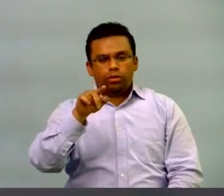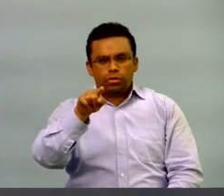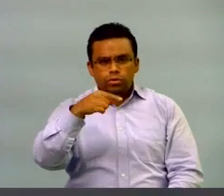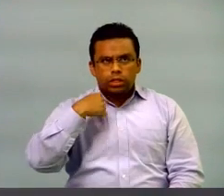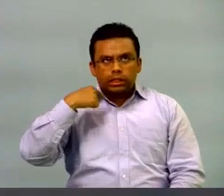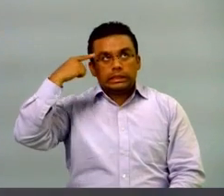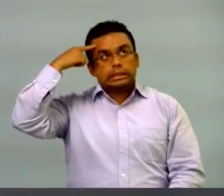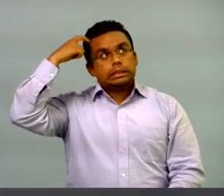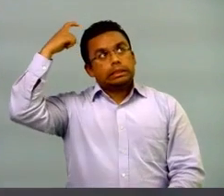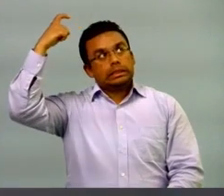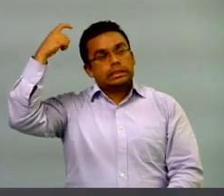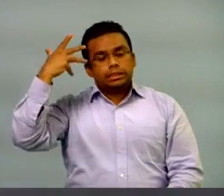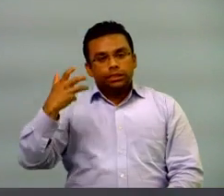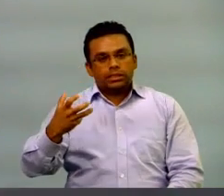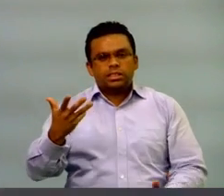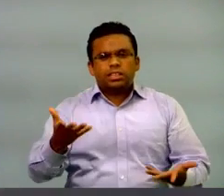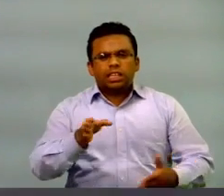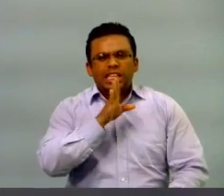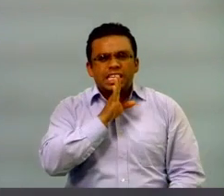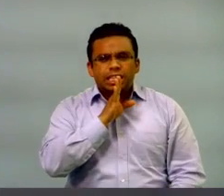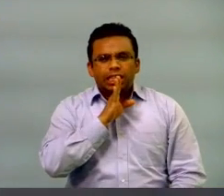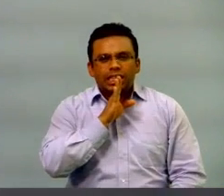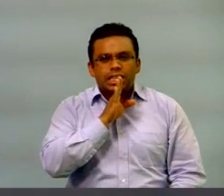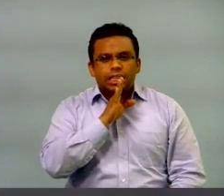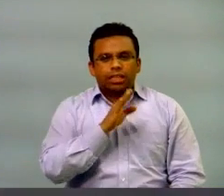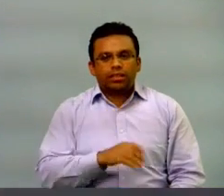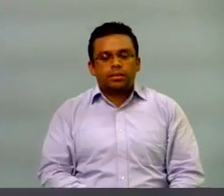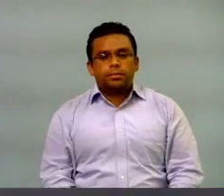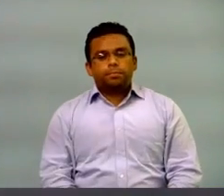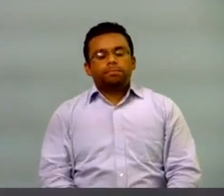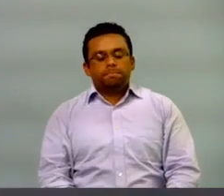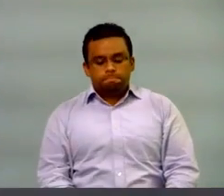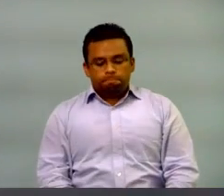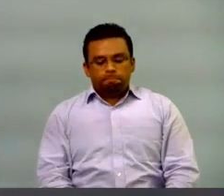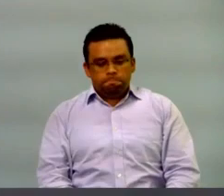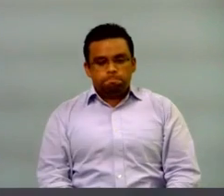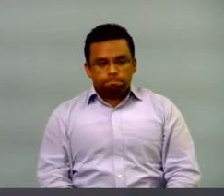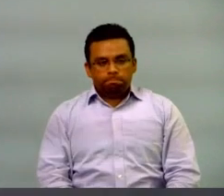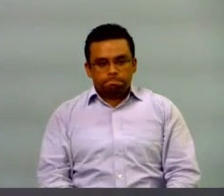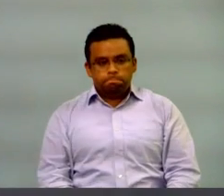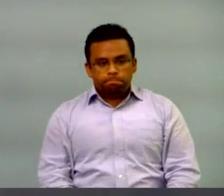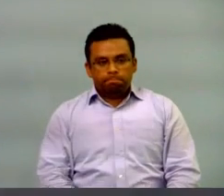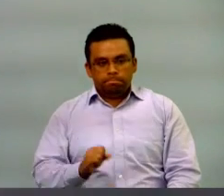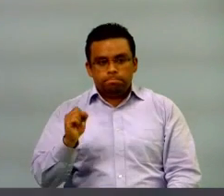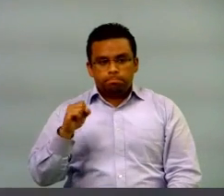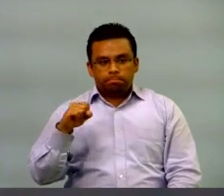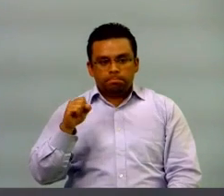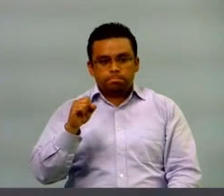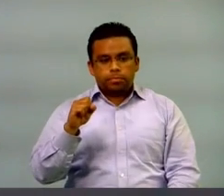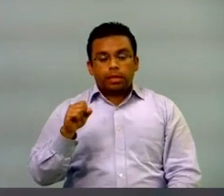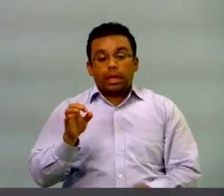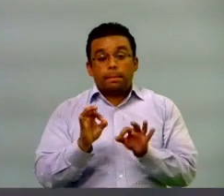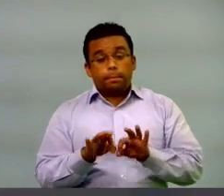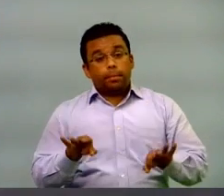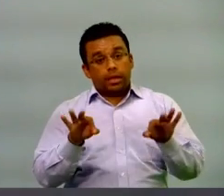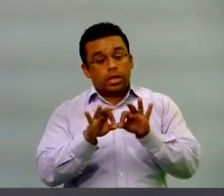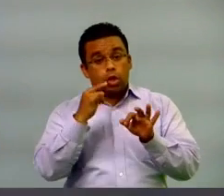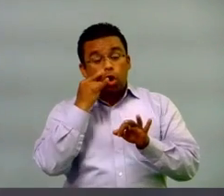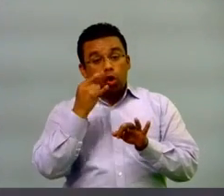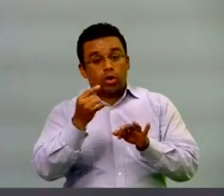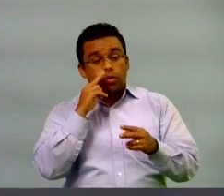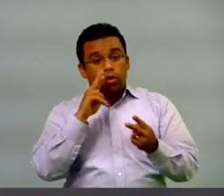para su experiencia? Bien, bueno, es bien interesante conocer que la experiencia